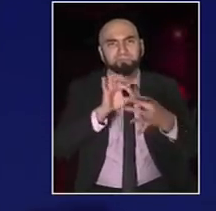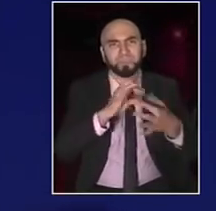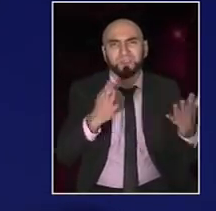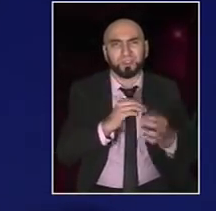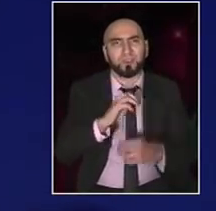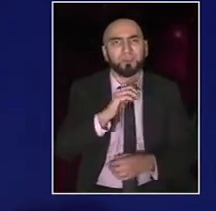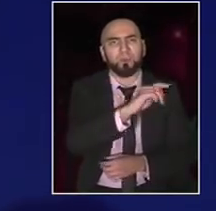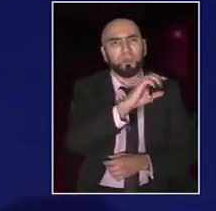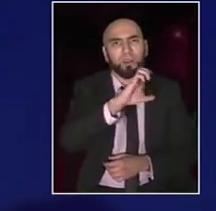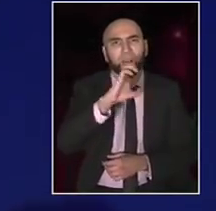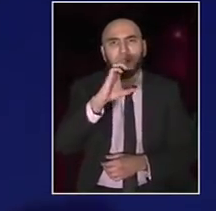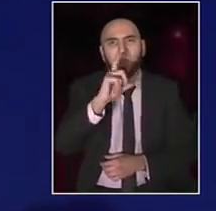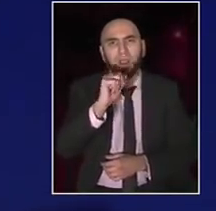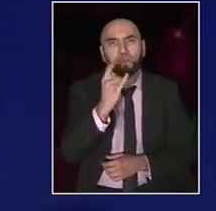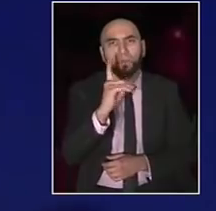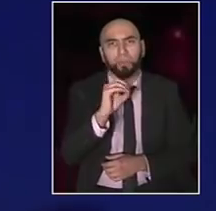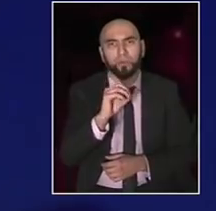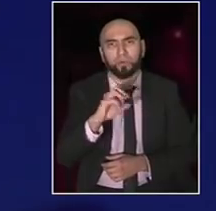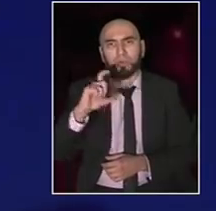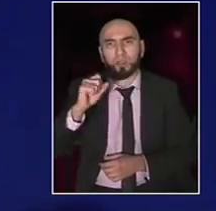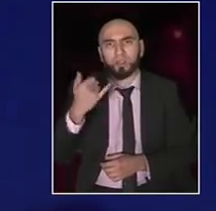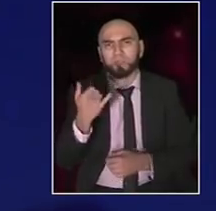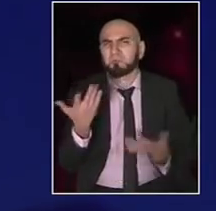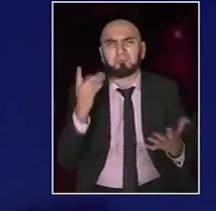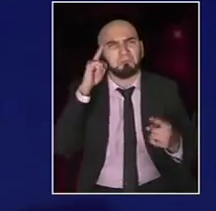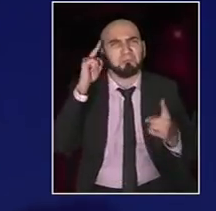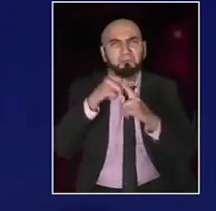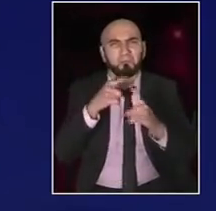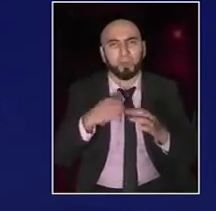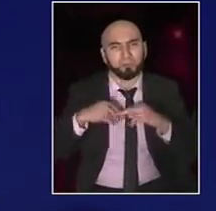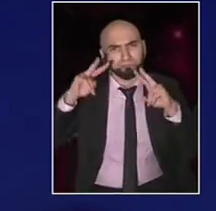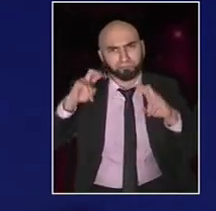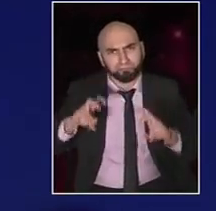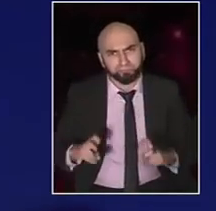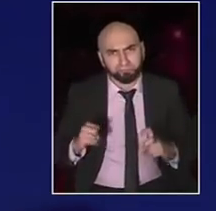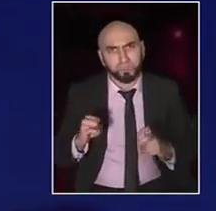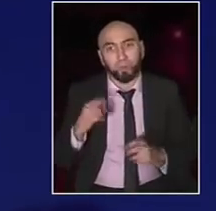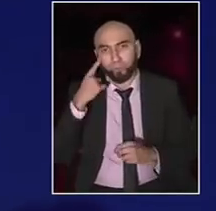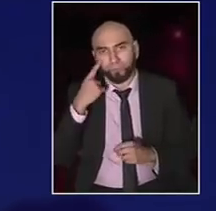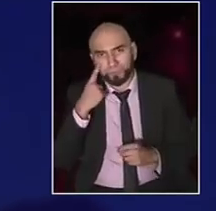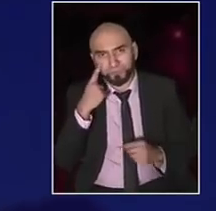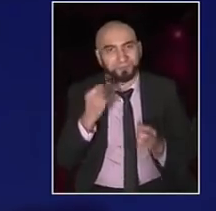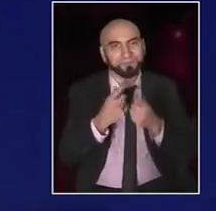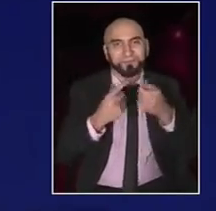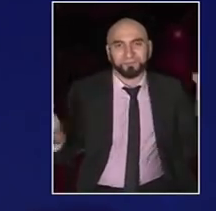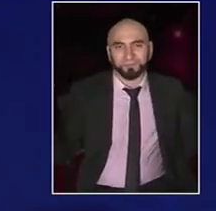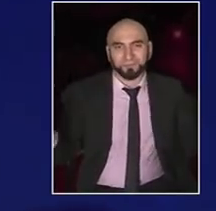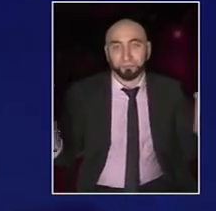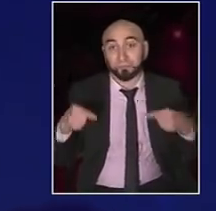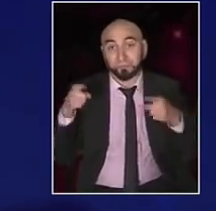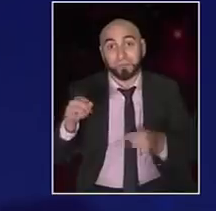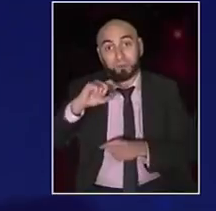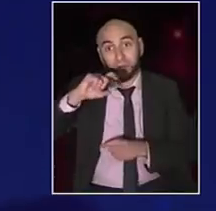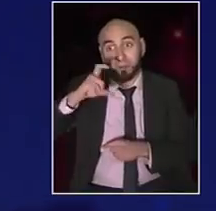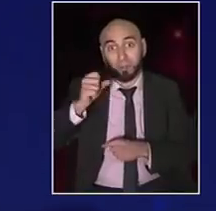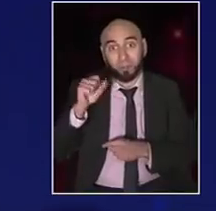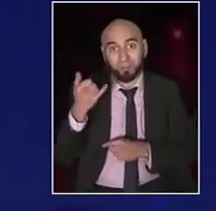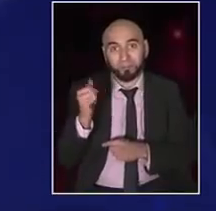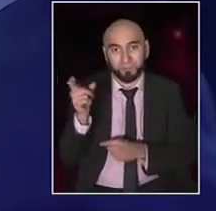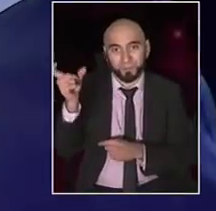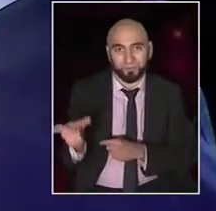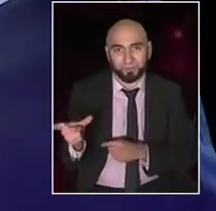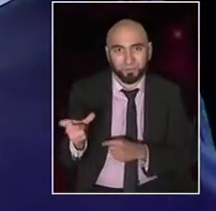para describir e investigar el territorio nacional. Producto de esa investigación, Gay publicó en 1854